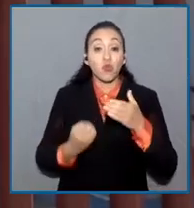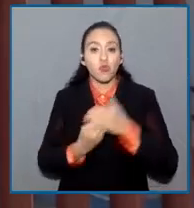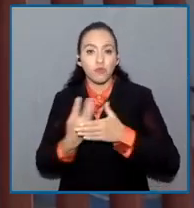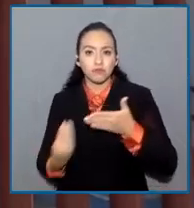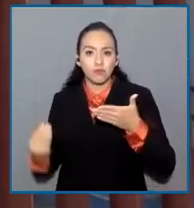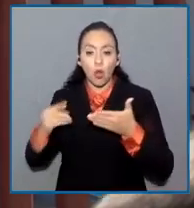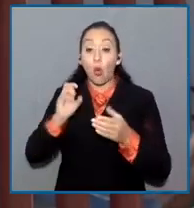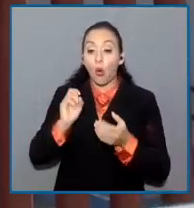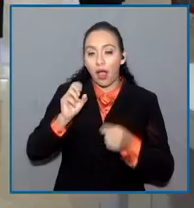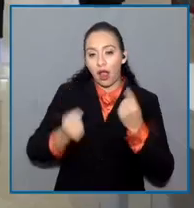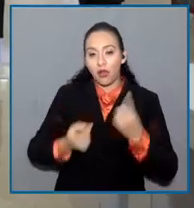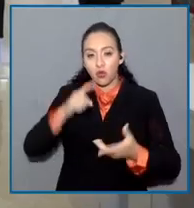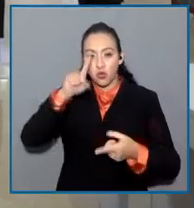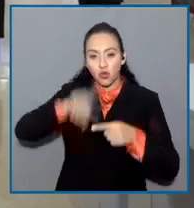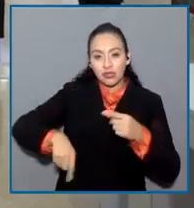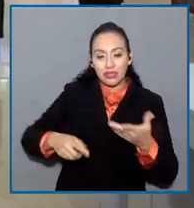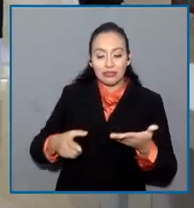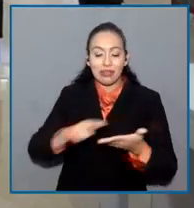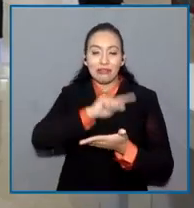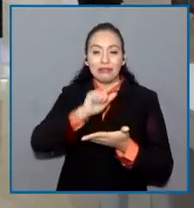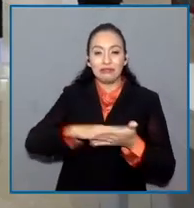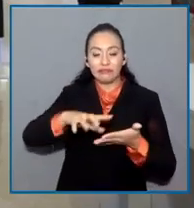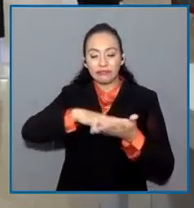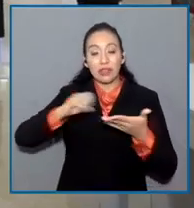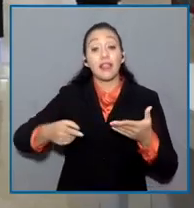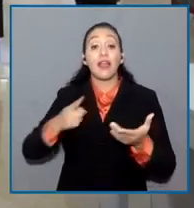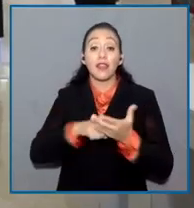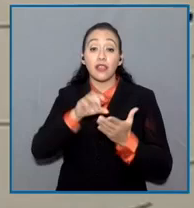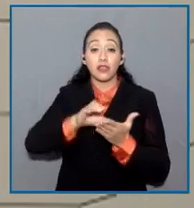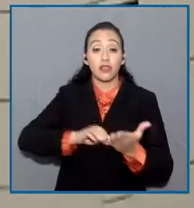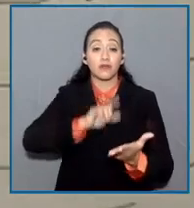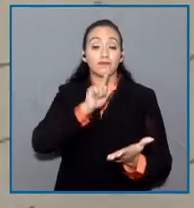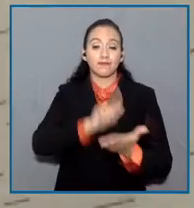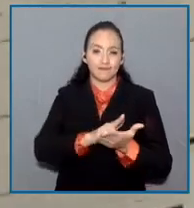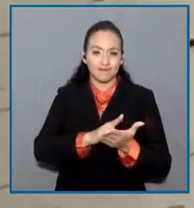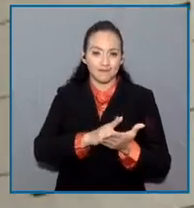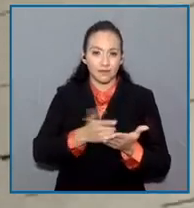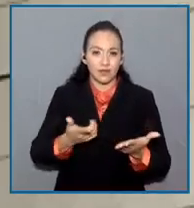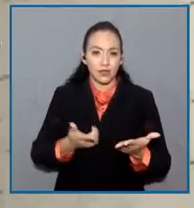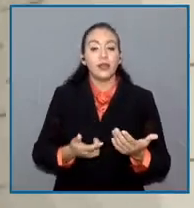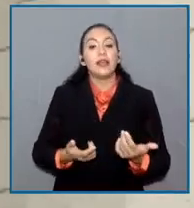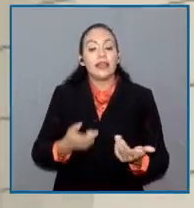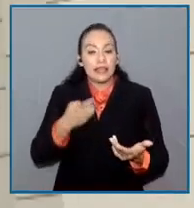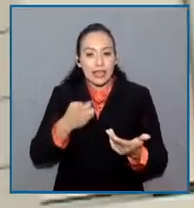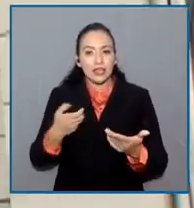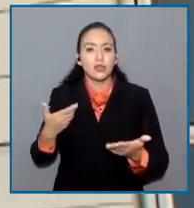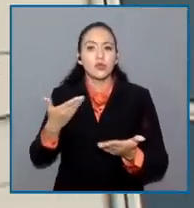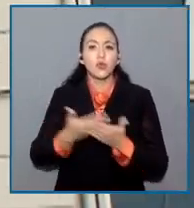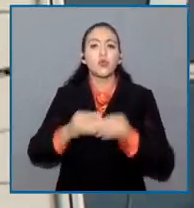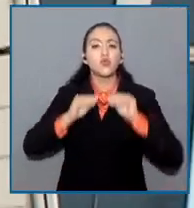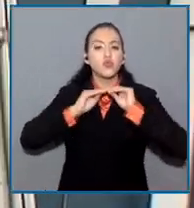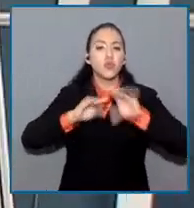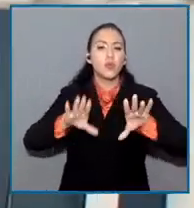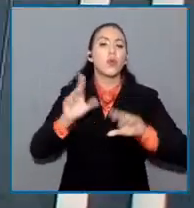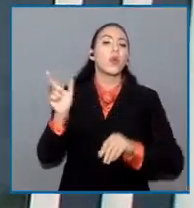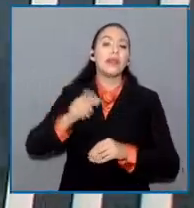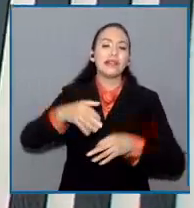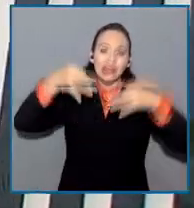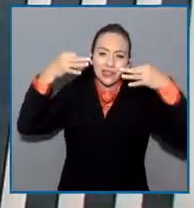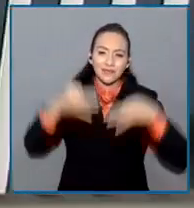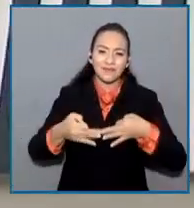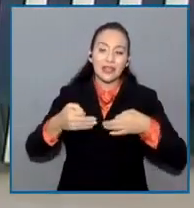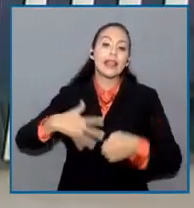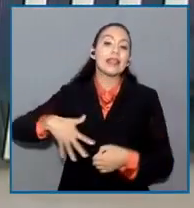de los Estados Unidos Mexicanos en materia de reforma al Poder Judicial y que fue publicado en el Diario Oficial de la Federación el 15